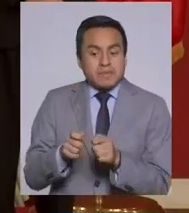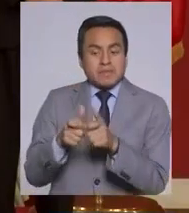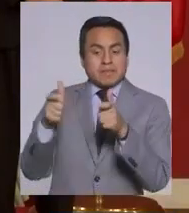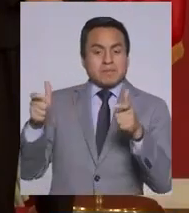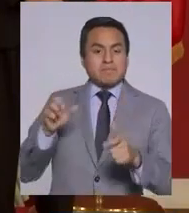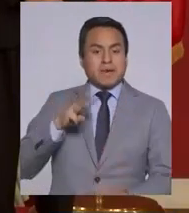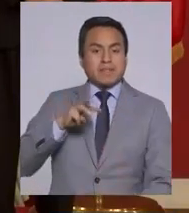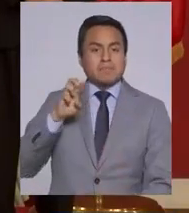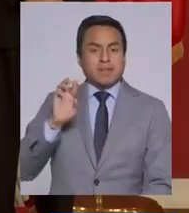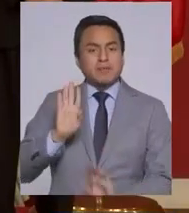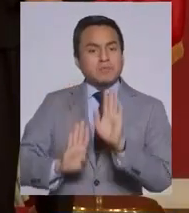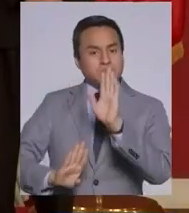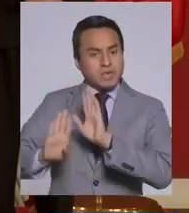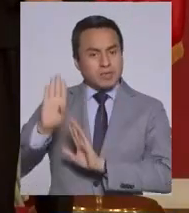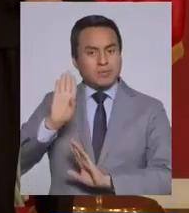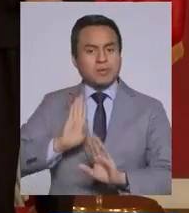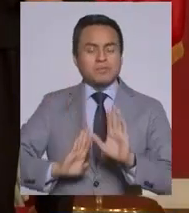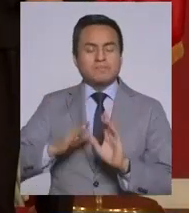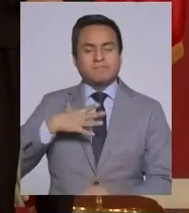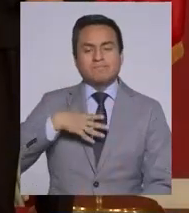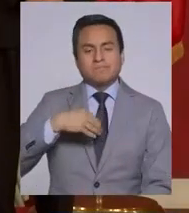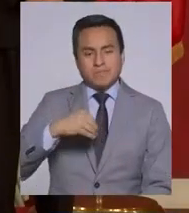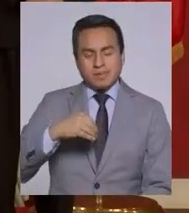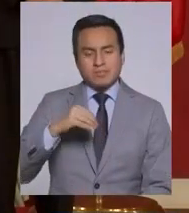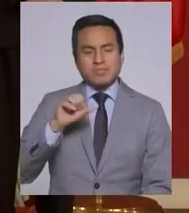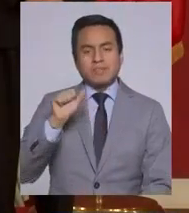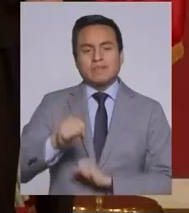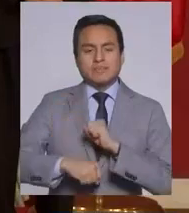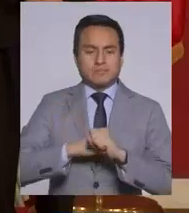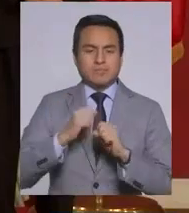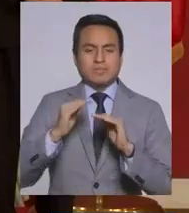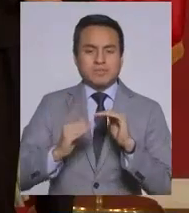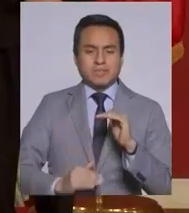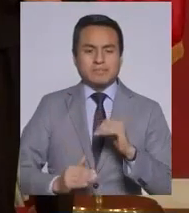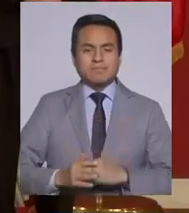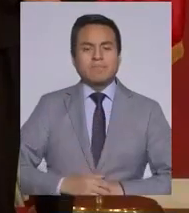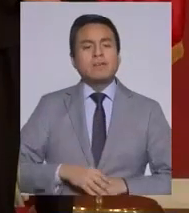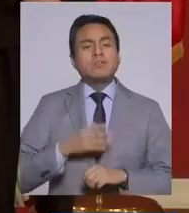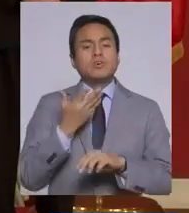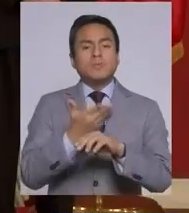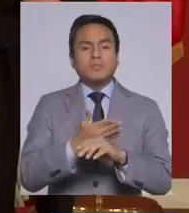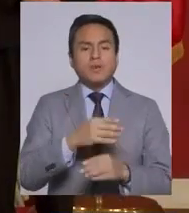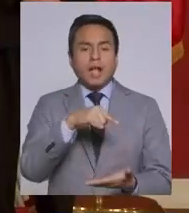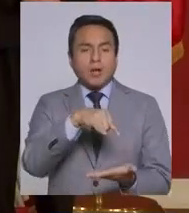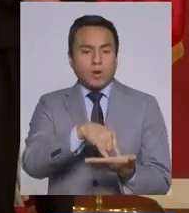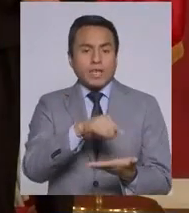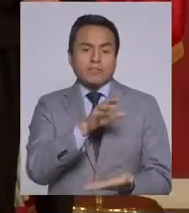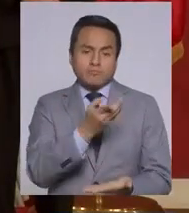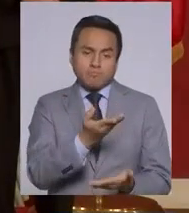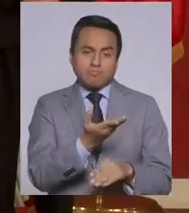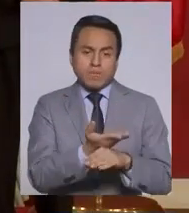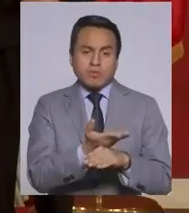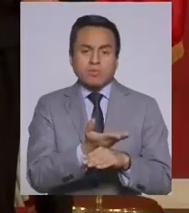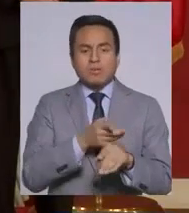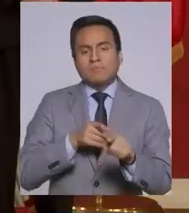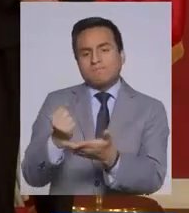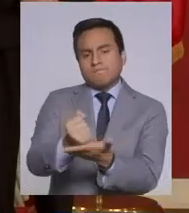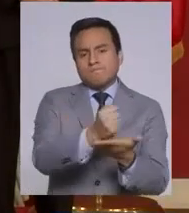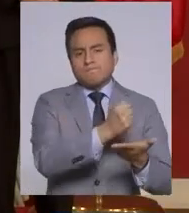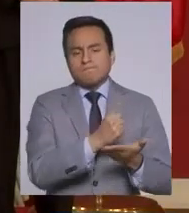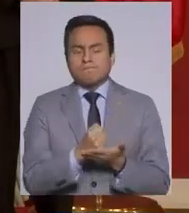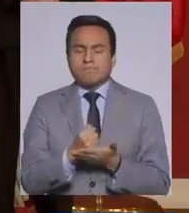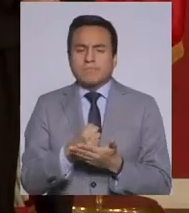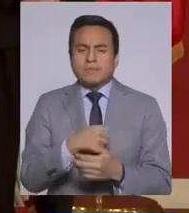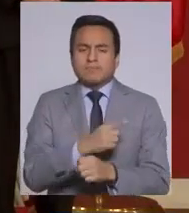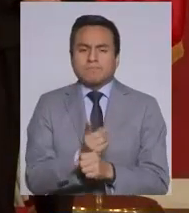madres, padres y cuidadores de hijos menores de 6 años. Por eso le pido al Congreso una tramitación lo